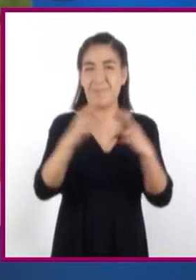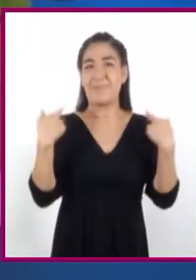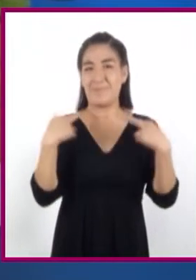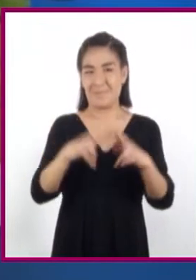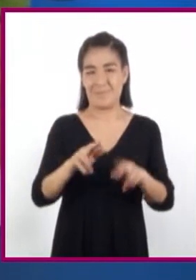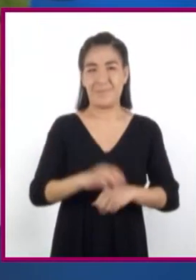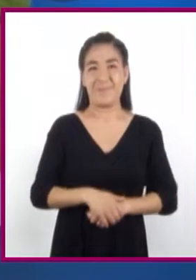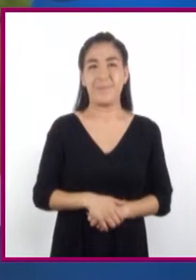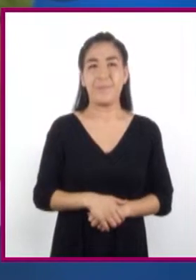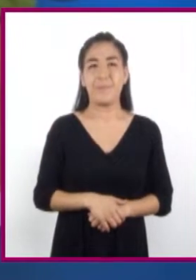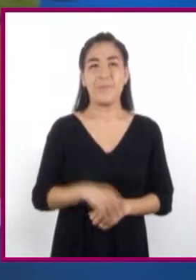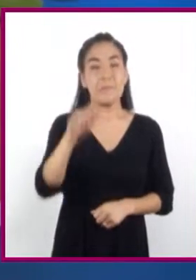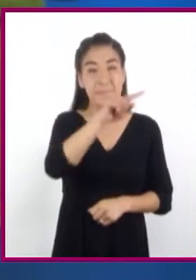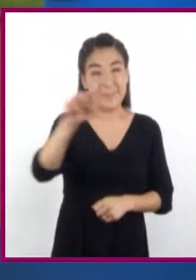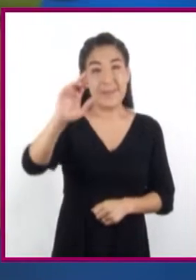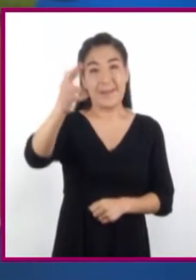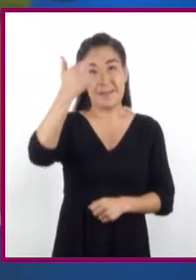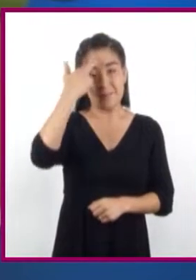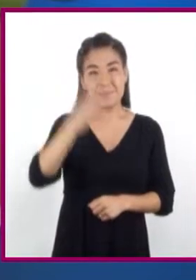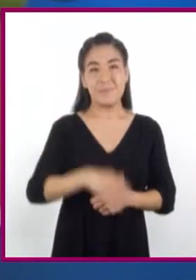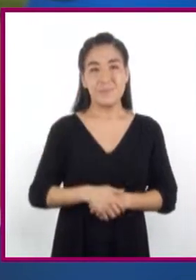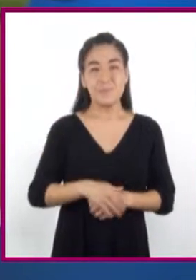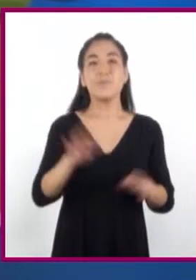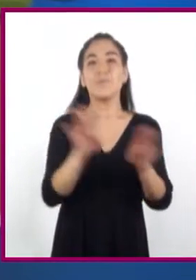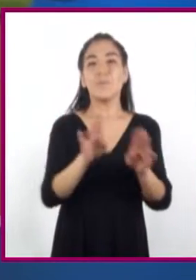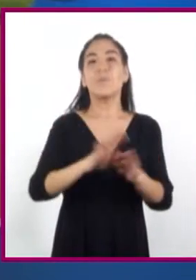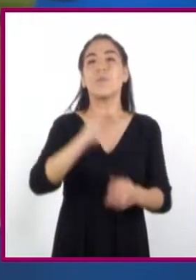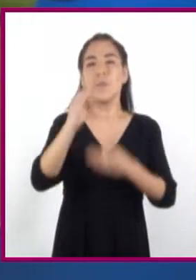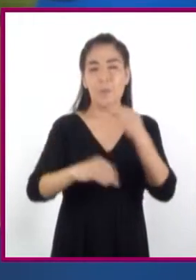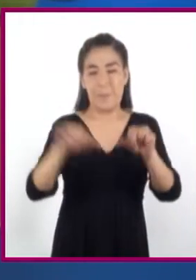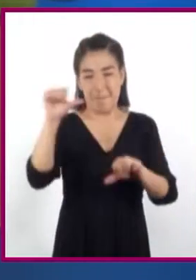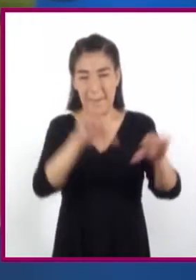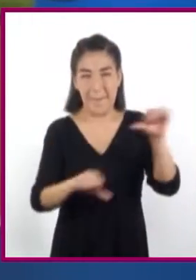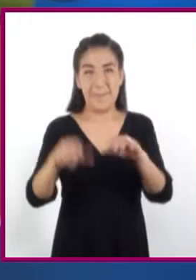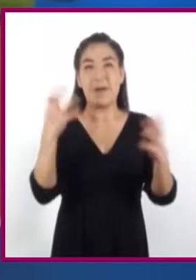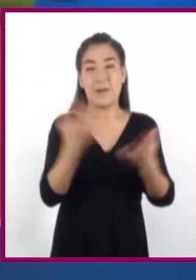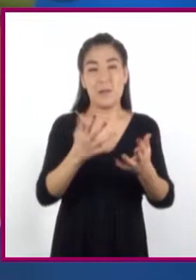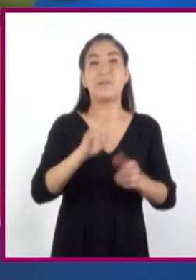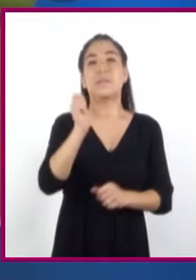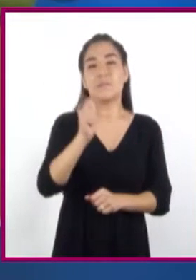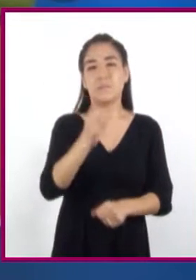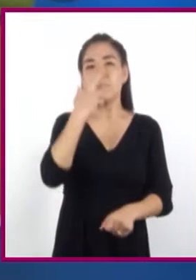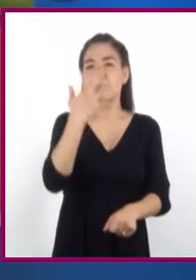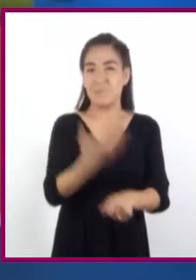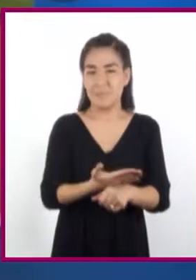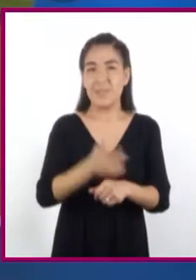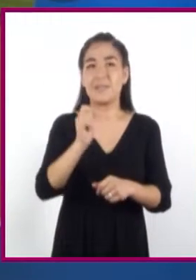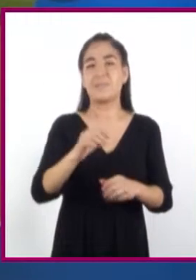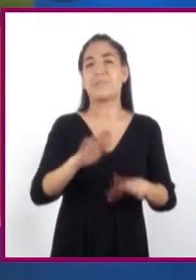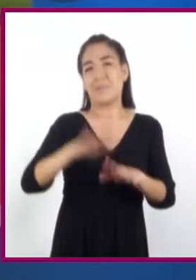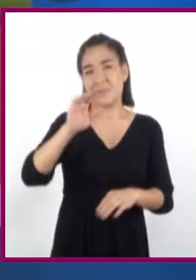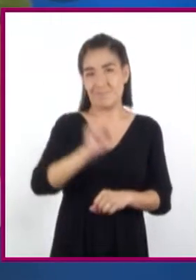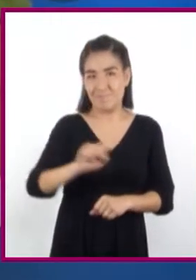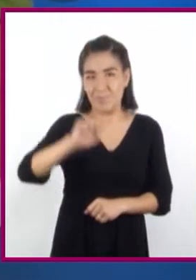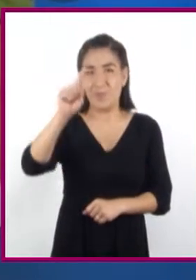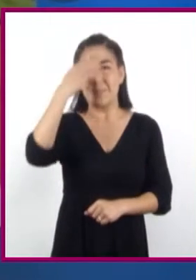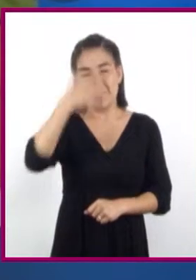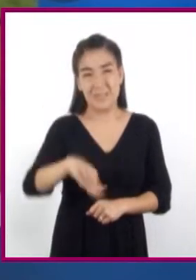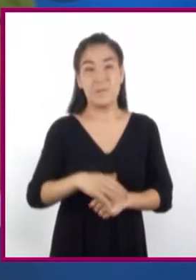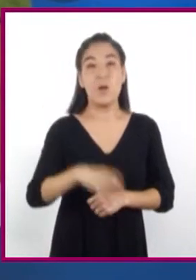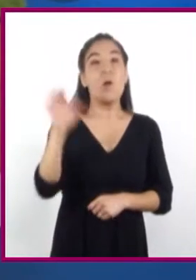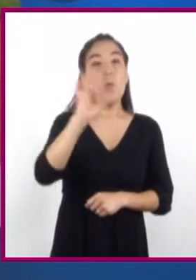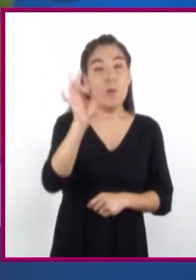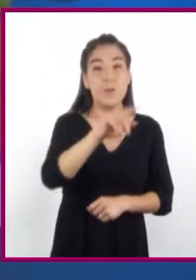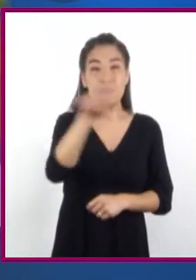maestro! Recuerden que todos los experimentos que realizamos son bajo la supervisión de profesionales. En caso de